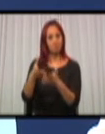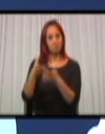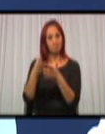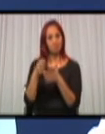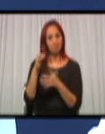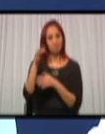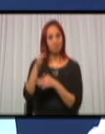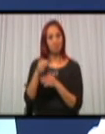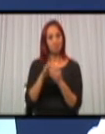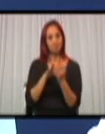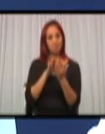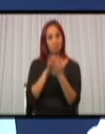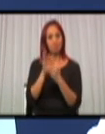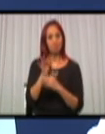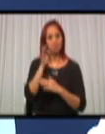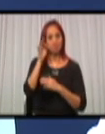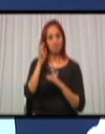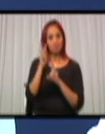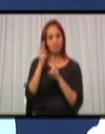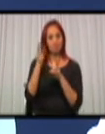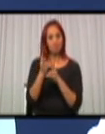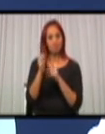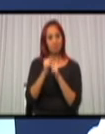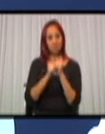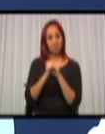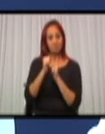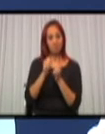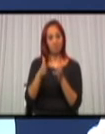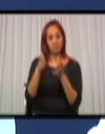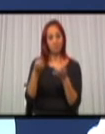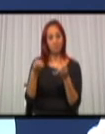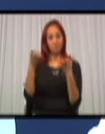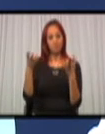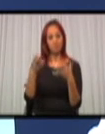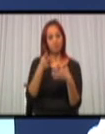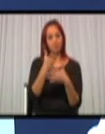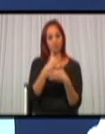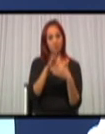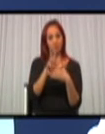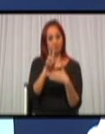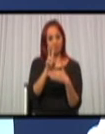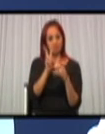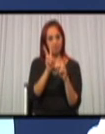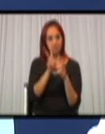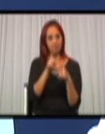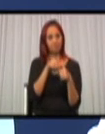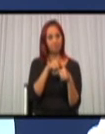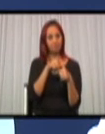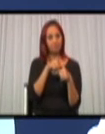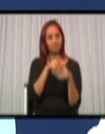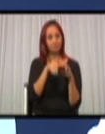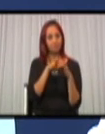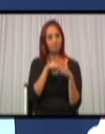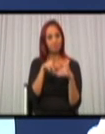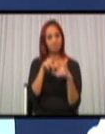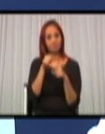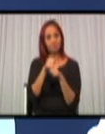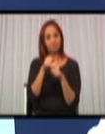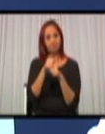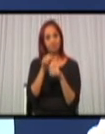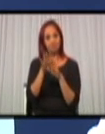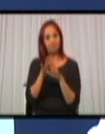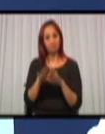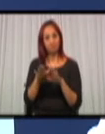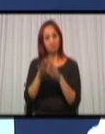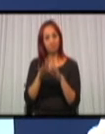quiere, pues va a ser un reto. El otro gran tema es la infraestructura pública. Diría en dos temas. La infraestructura pública vial y obra gris. Queremos